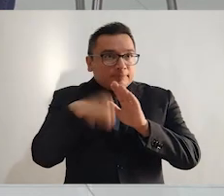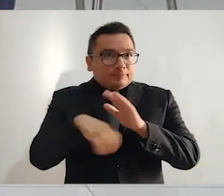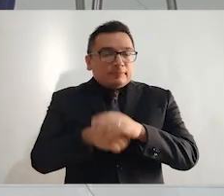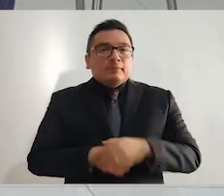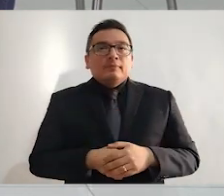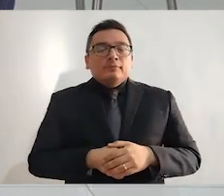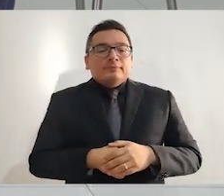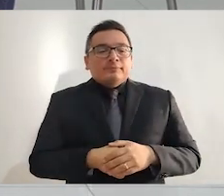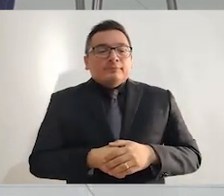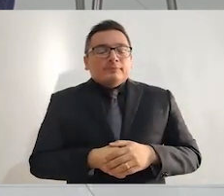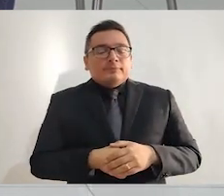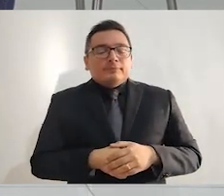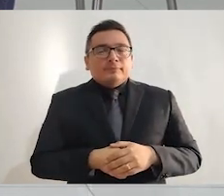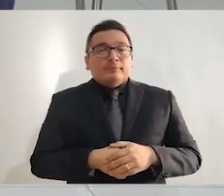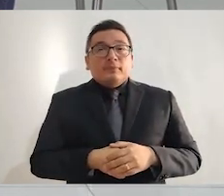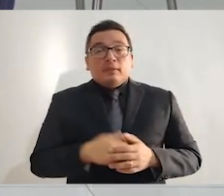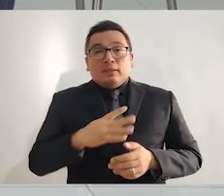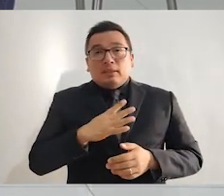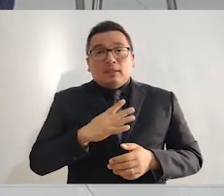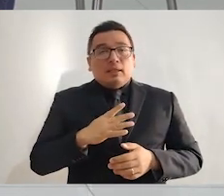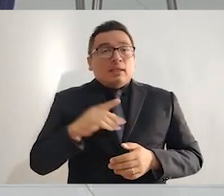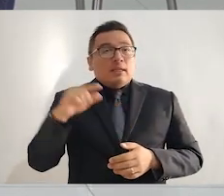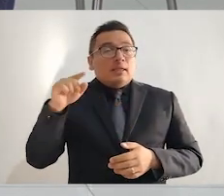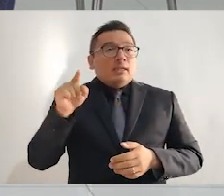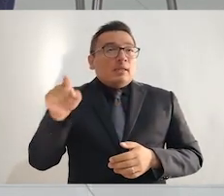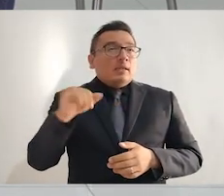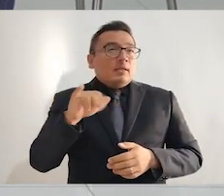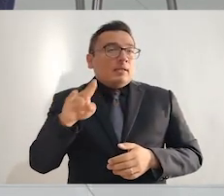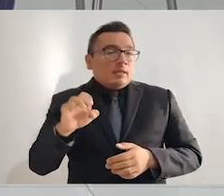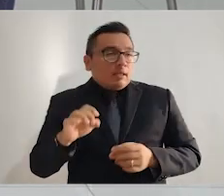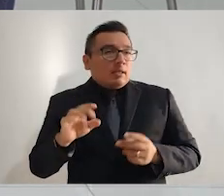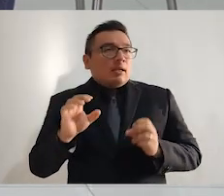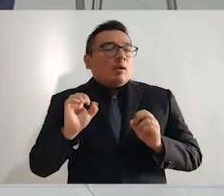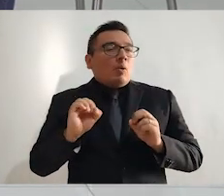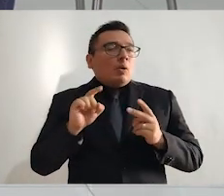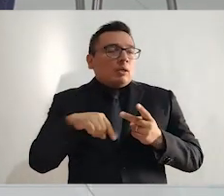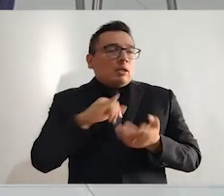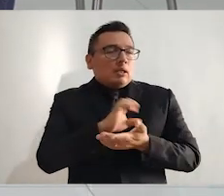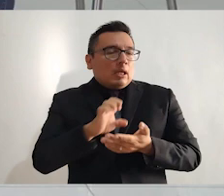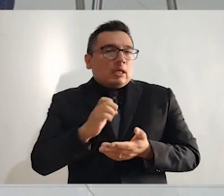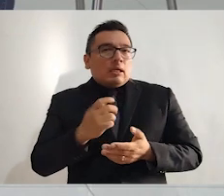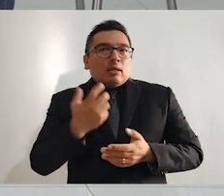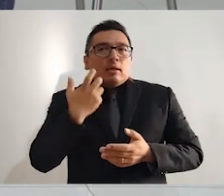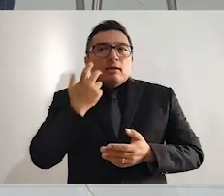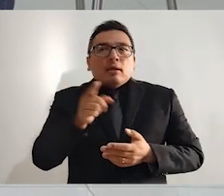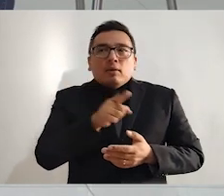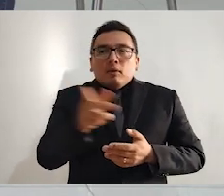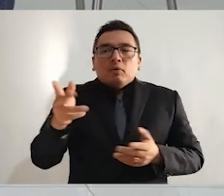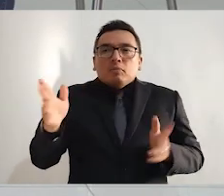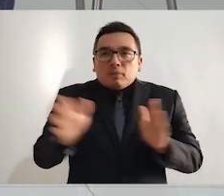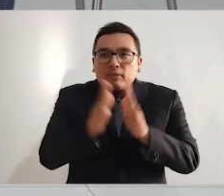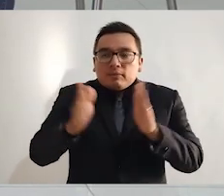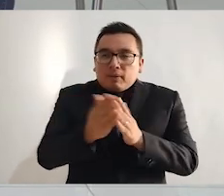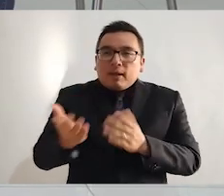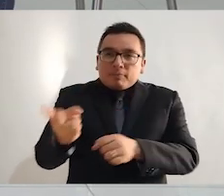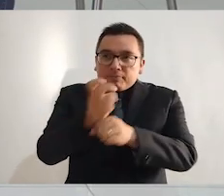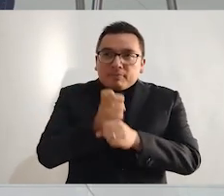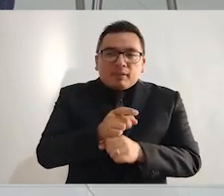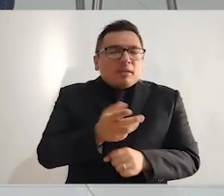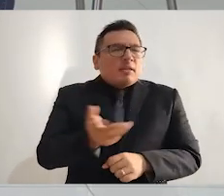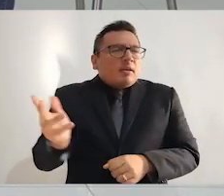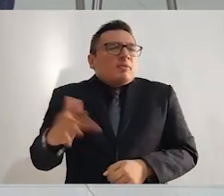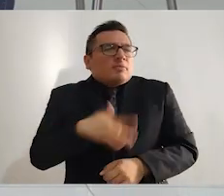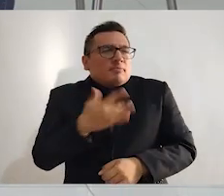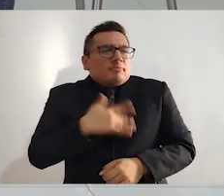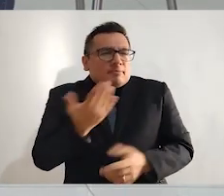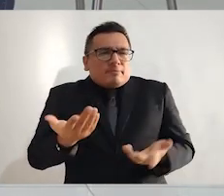Coahuila, el Instituto Nacional Electoral, de poder participar? ¿Qué es lo que dicen? ¿Qué es lo que ellos sienten